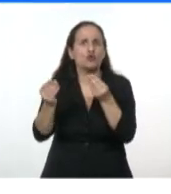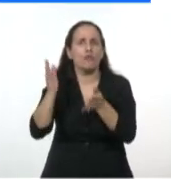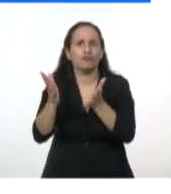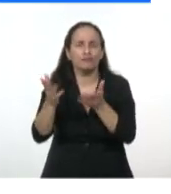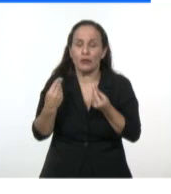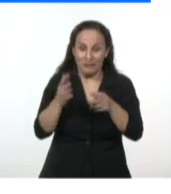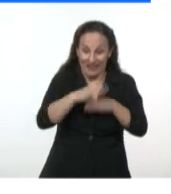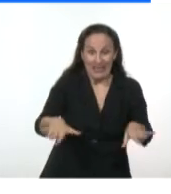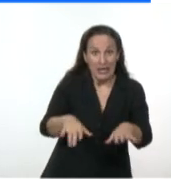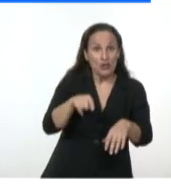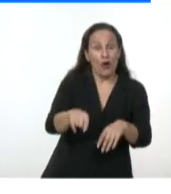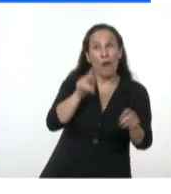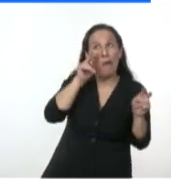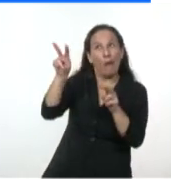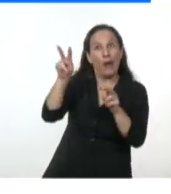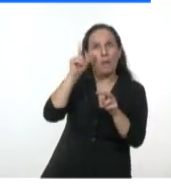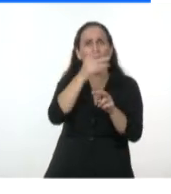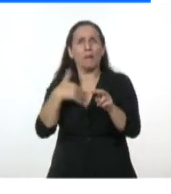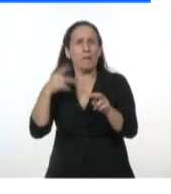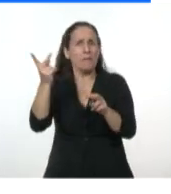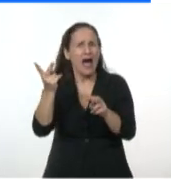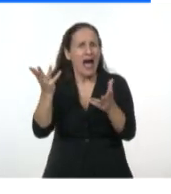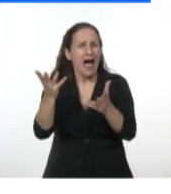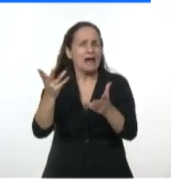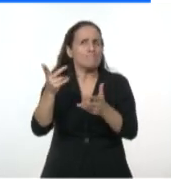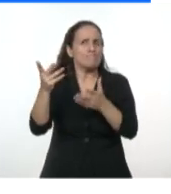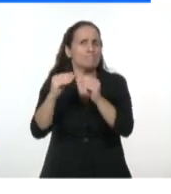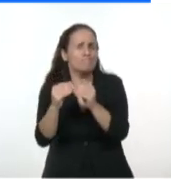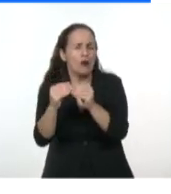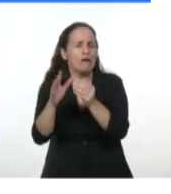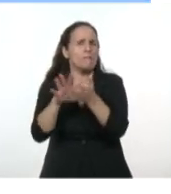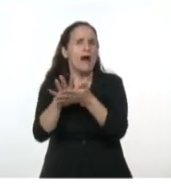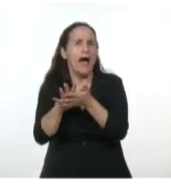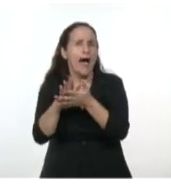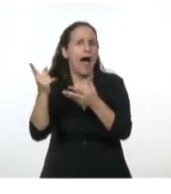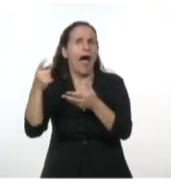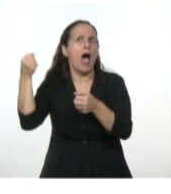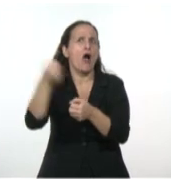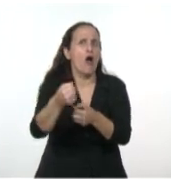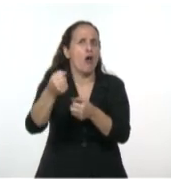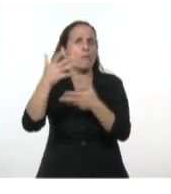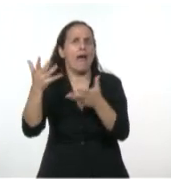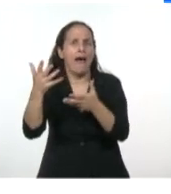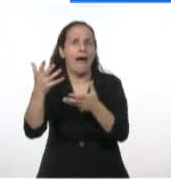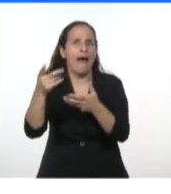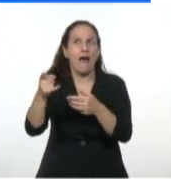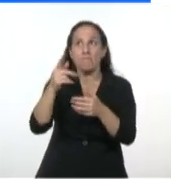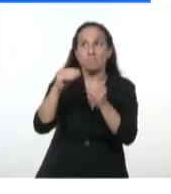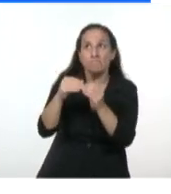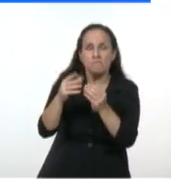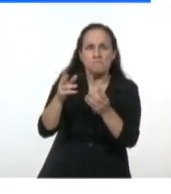un niño ve que su mamá y su papá, la manera de resolverlo es a través de un golpe, cuando hay una